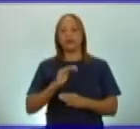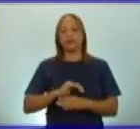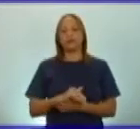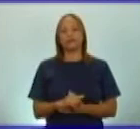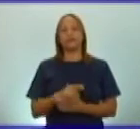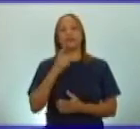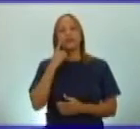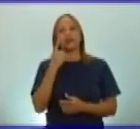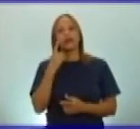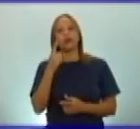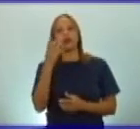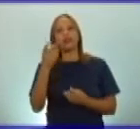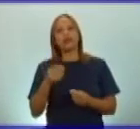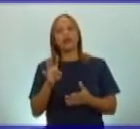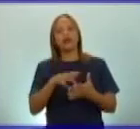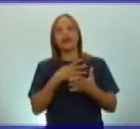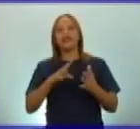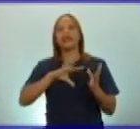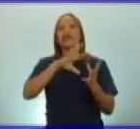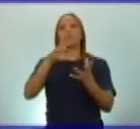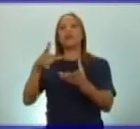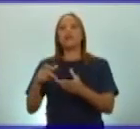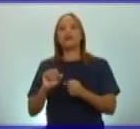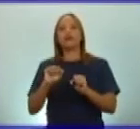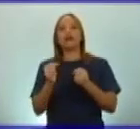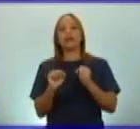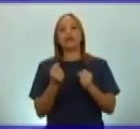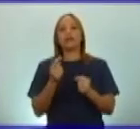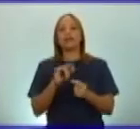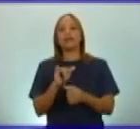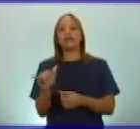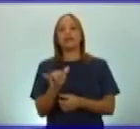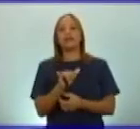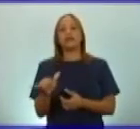cuenta ustedes, muchachos, que el mundo capitalista estaba también,